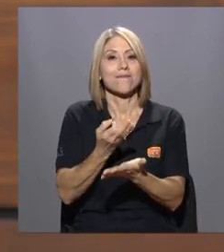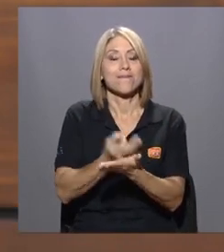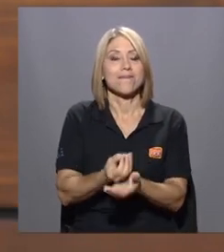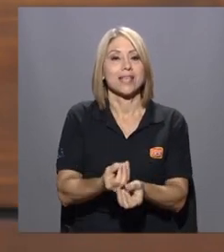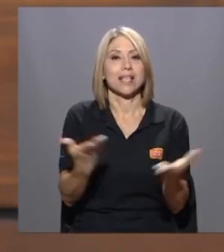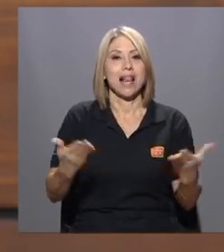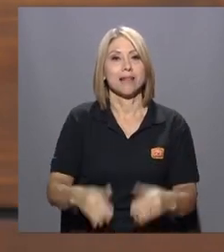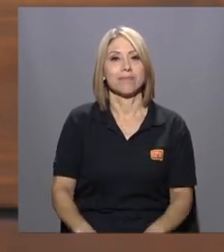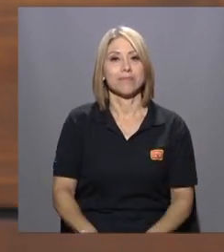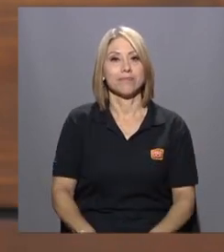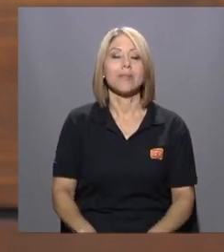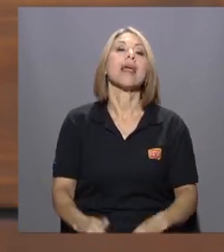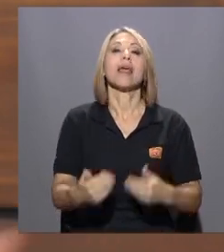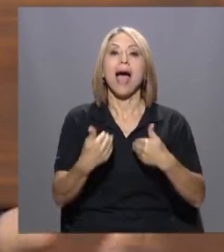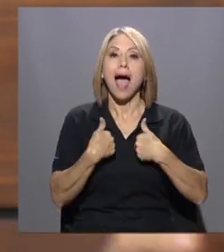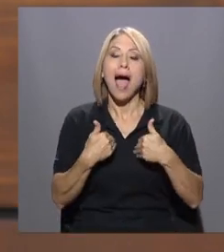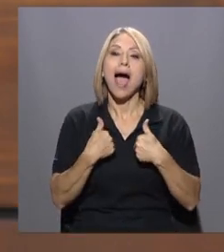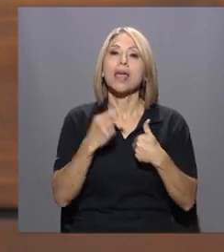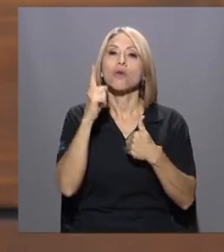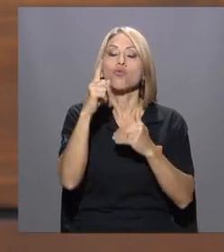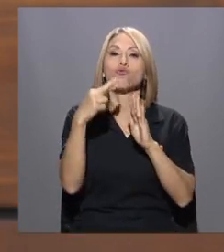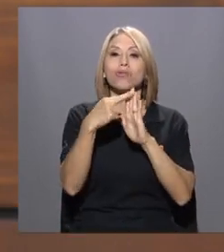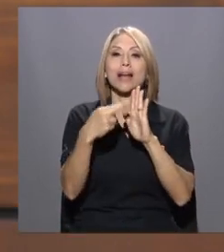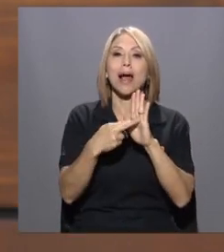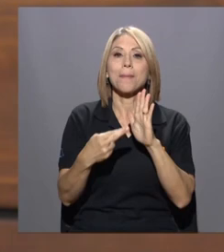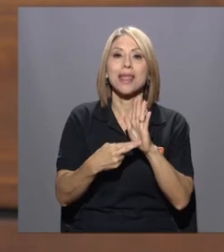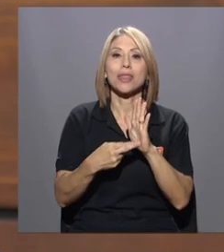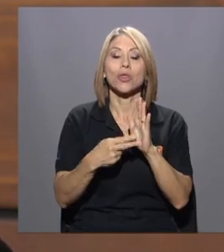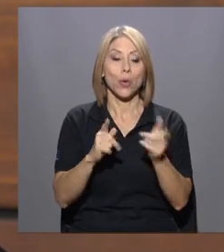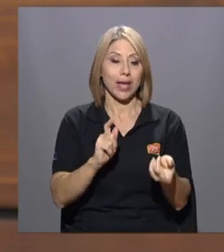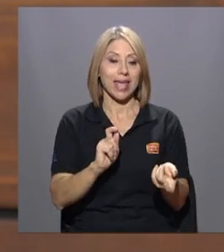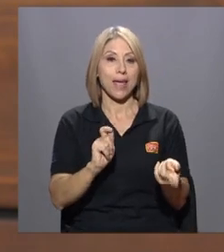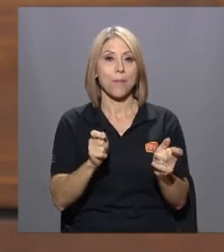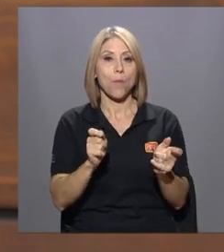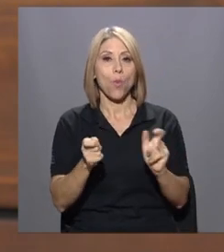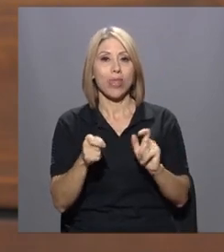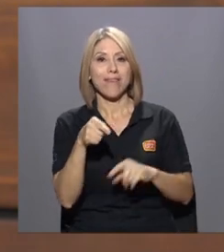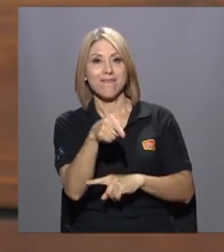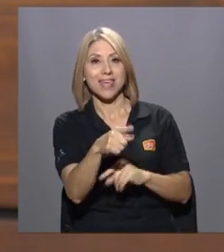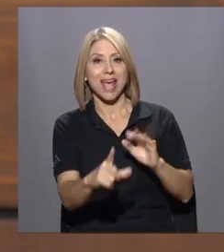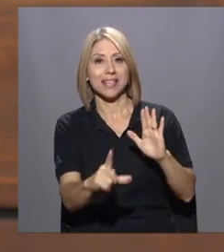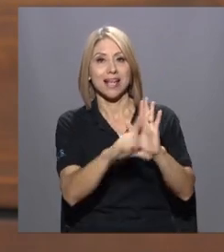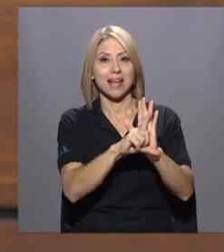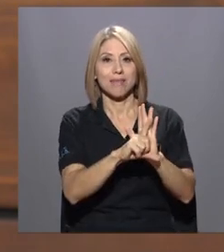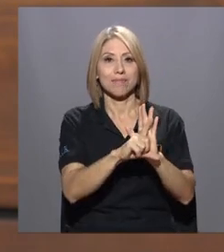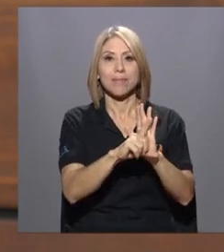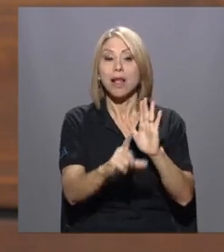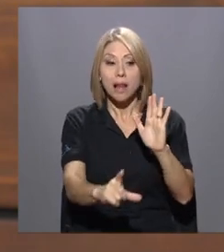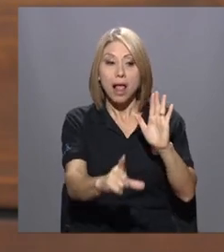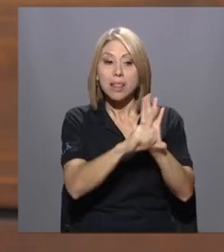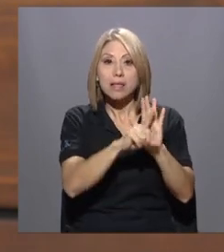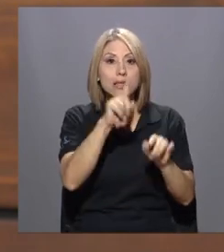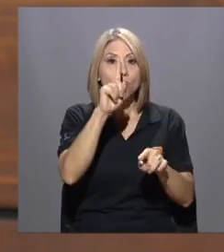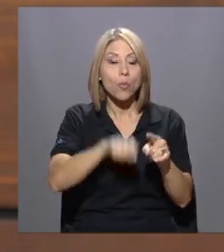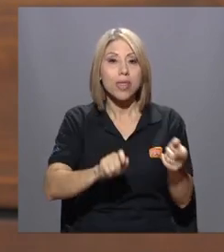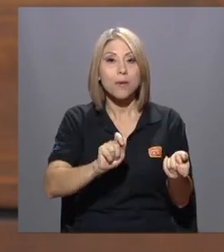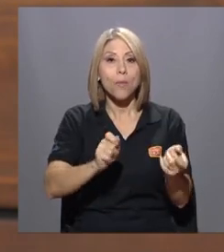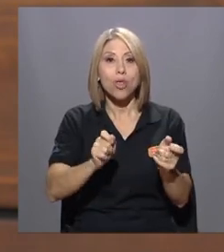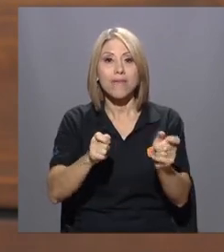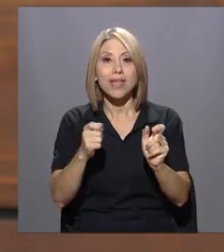un reglamento que la modifica. Y las leyes no pueden ser modificadas vía